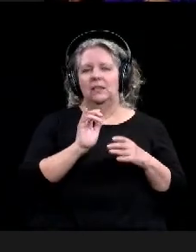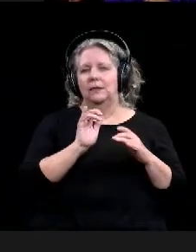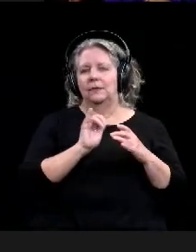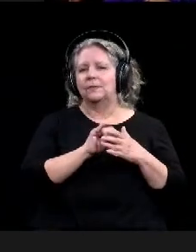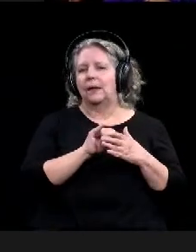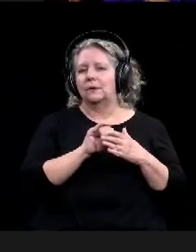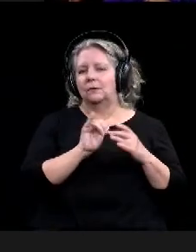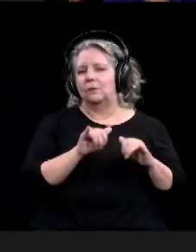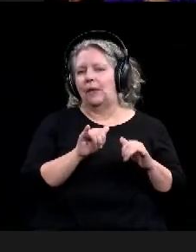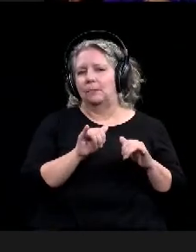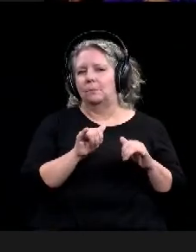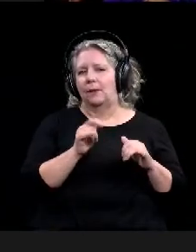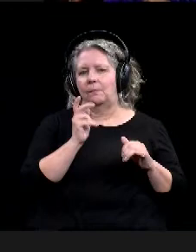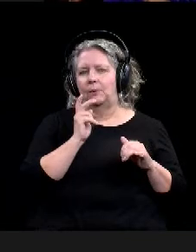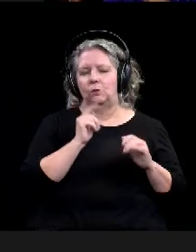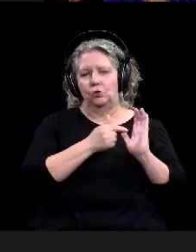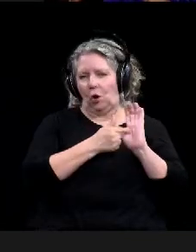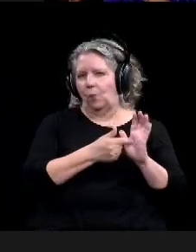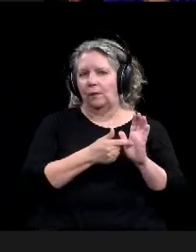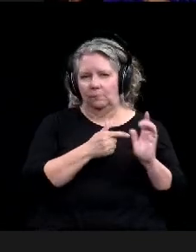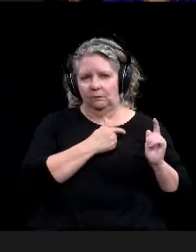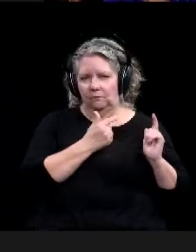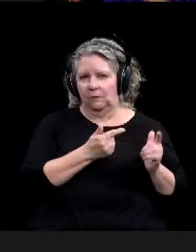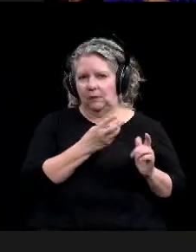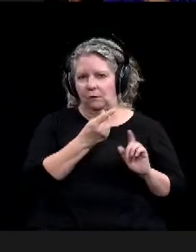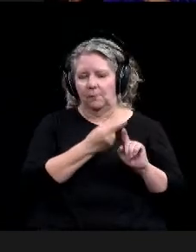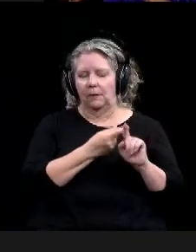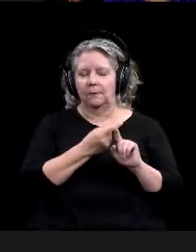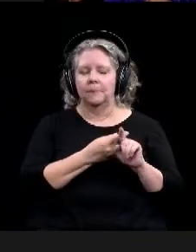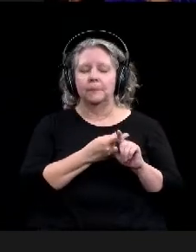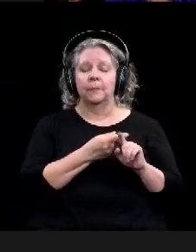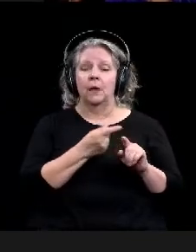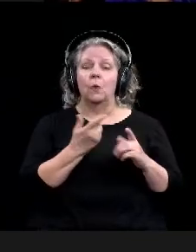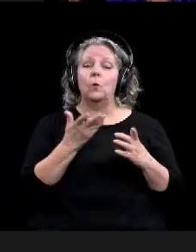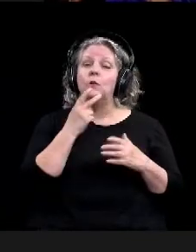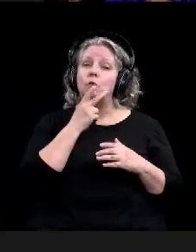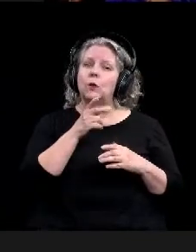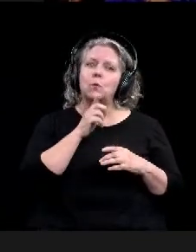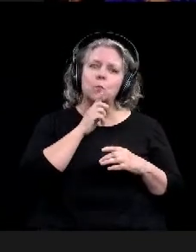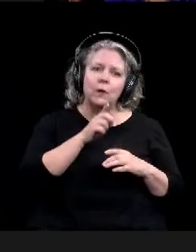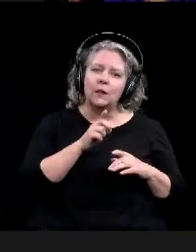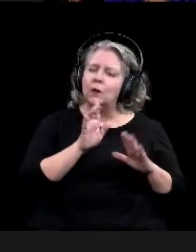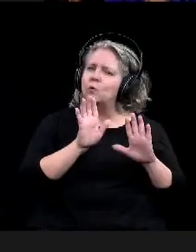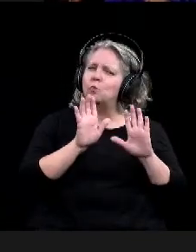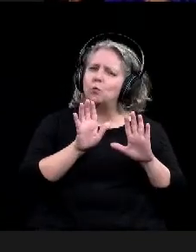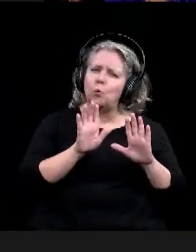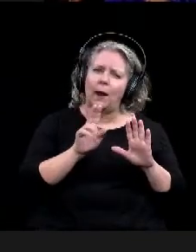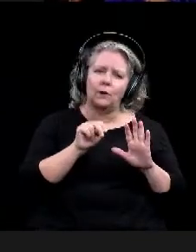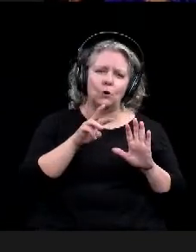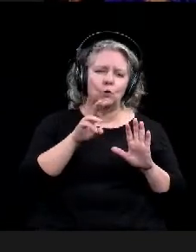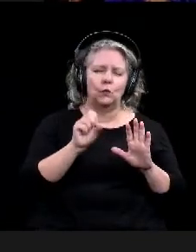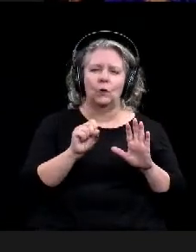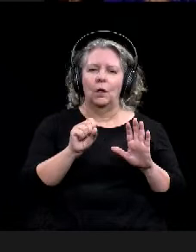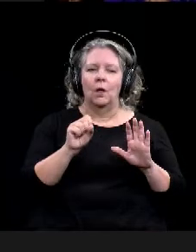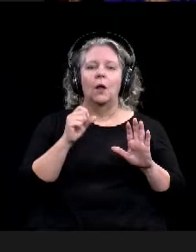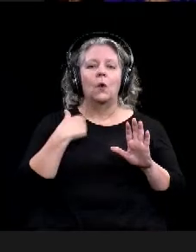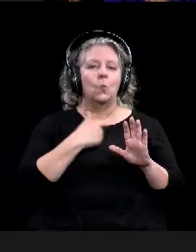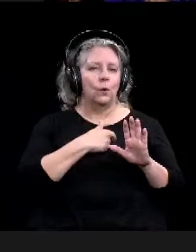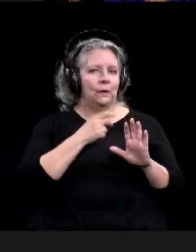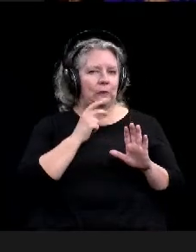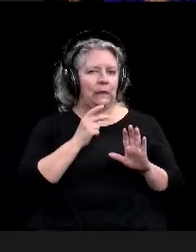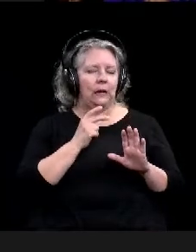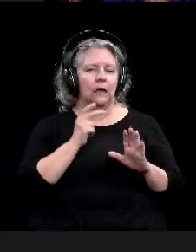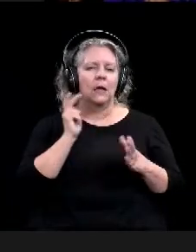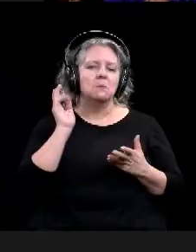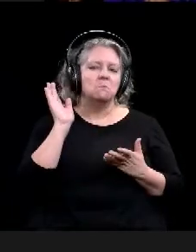lo que viene ven aquí es son las noticias muy grandiosas hay menos